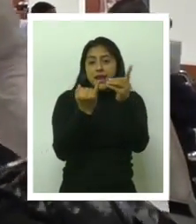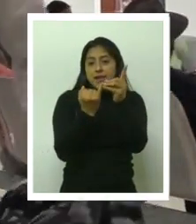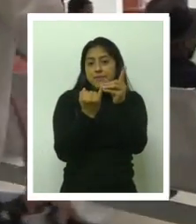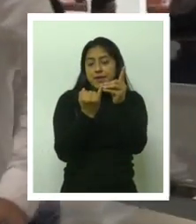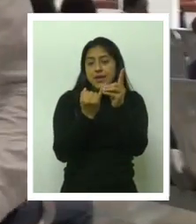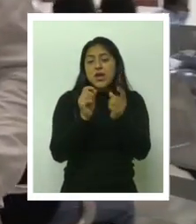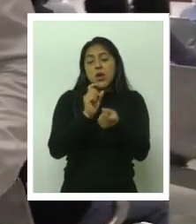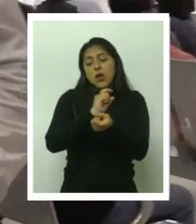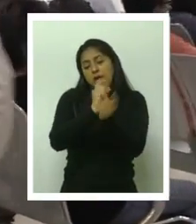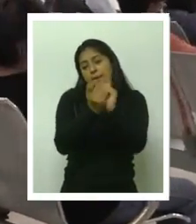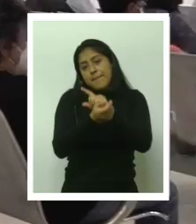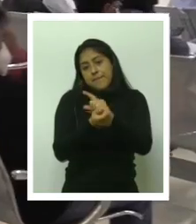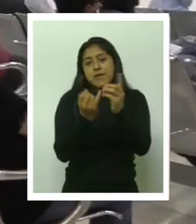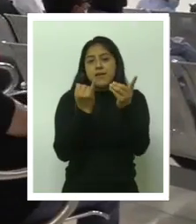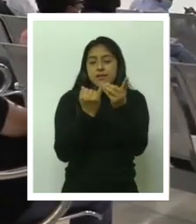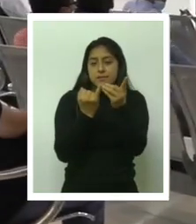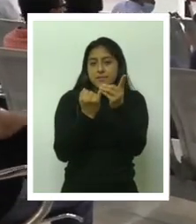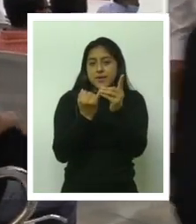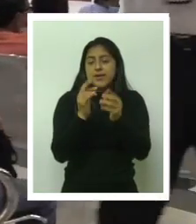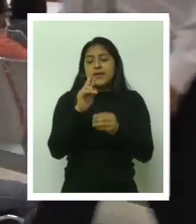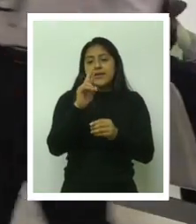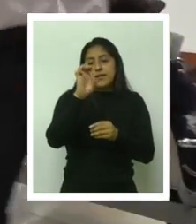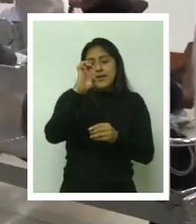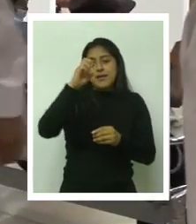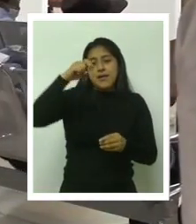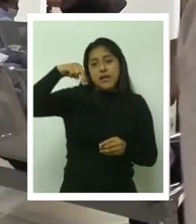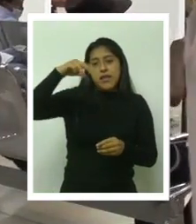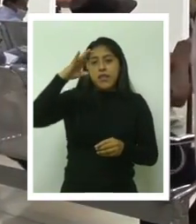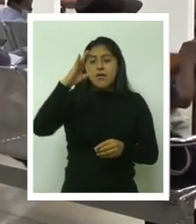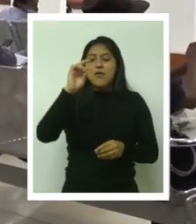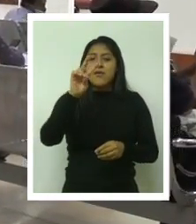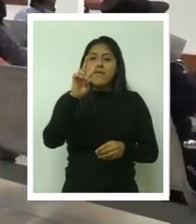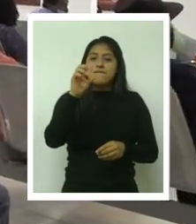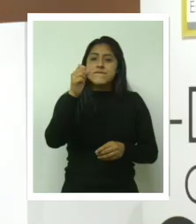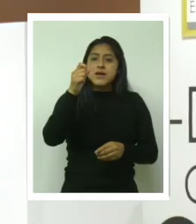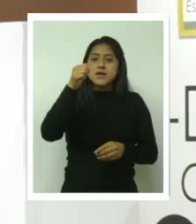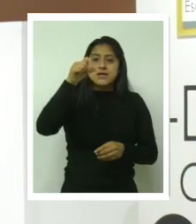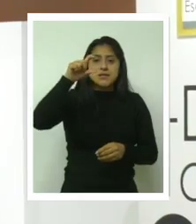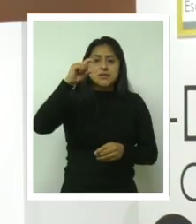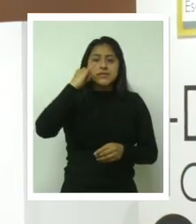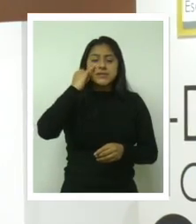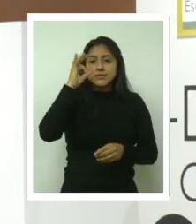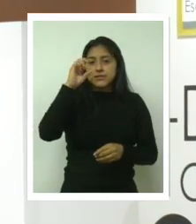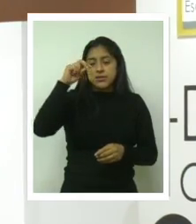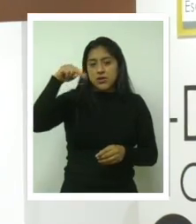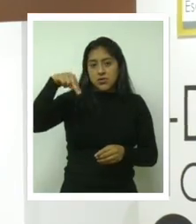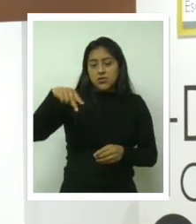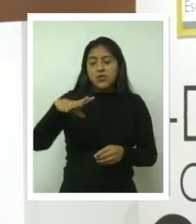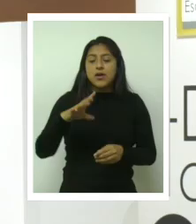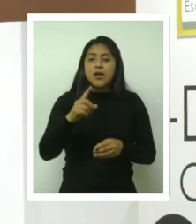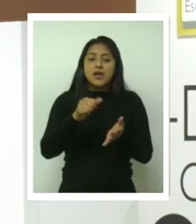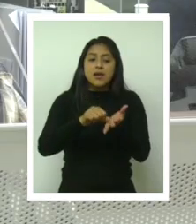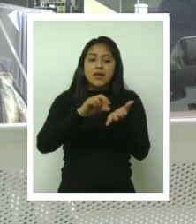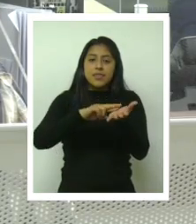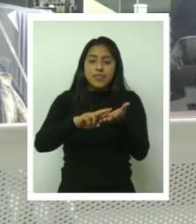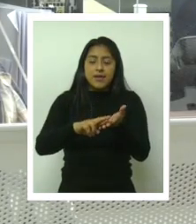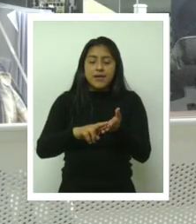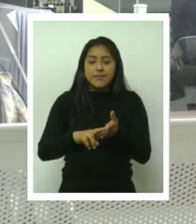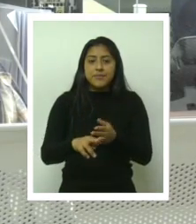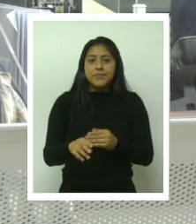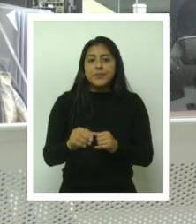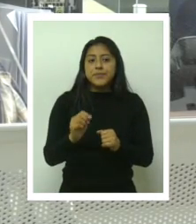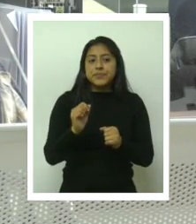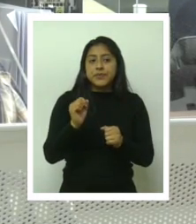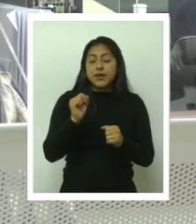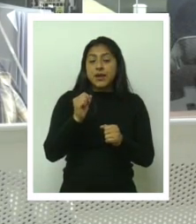una reposición o incluso a renovar su documento personal de identificación DPI. Por esto es que el RENAP pues ha habilitado